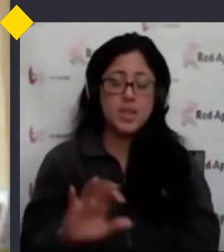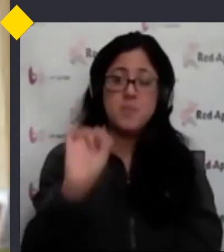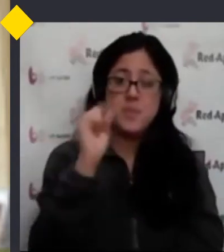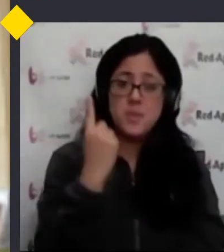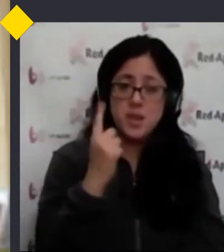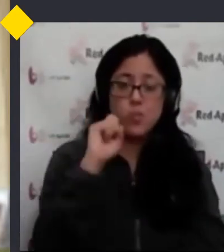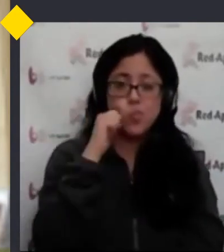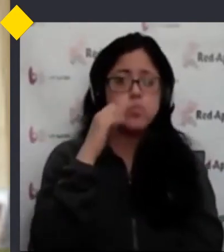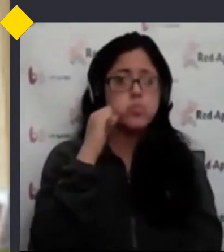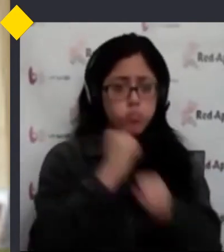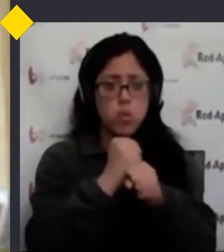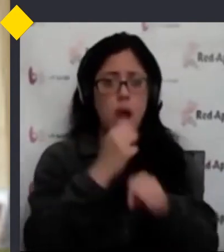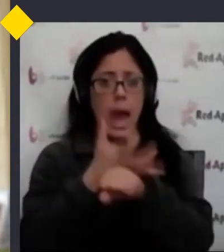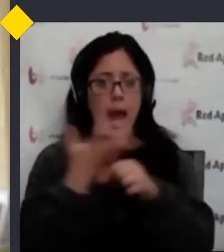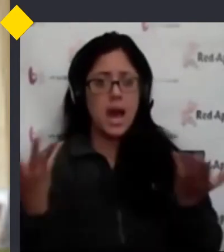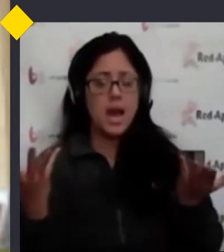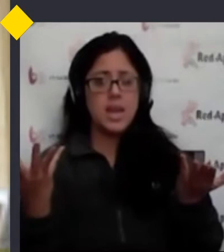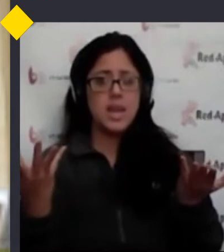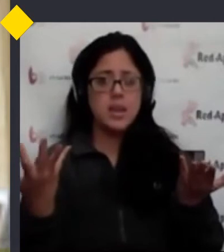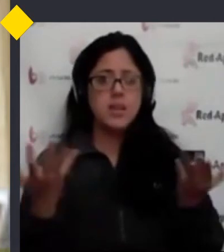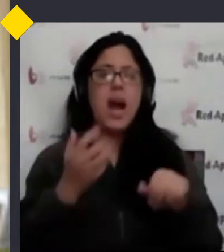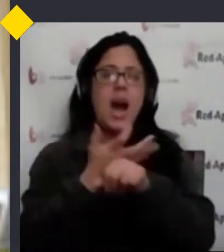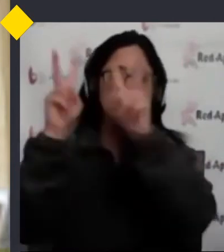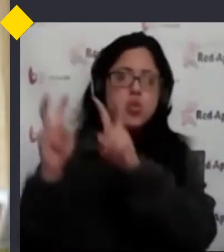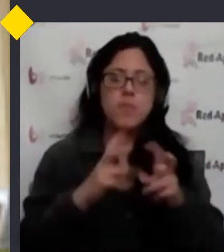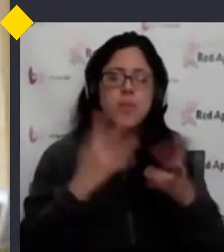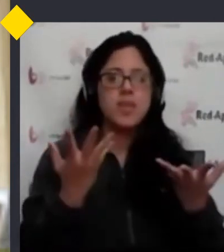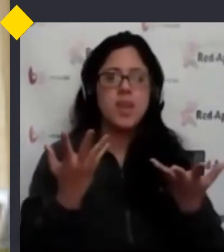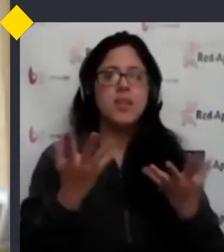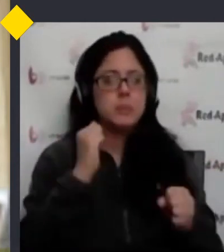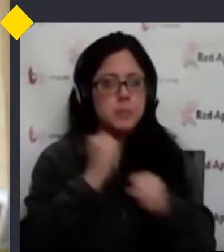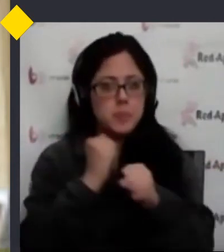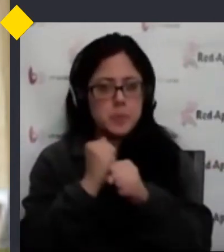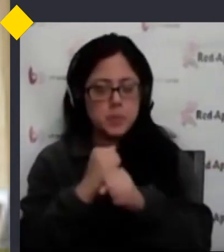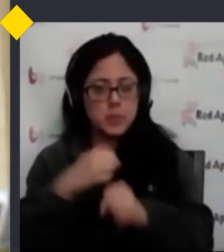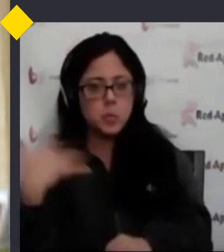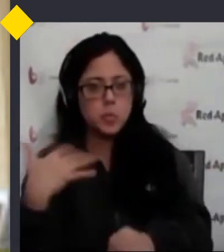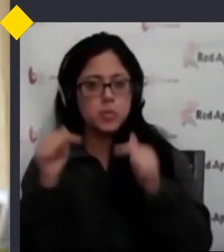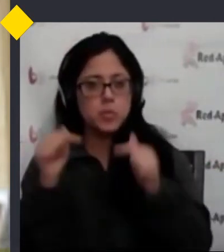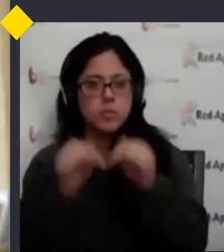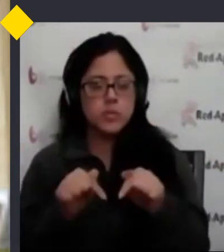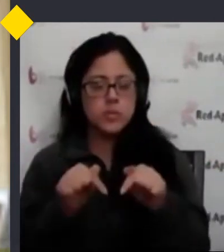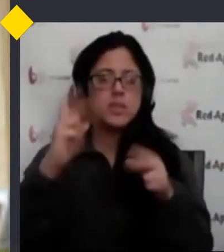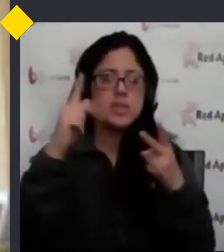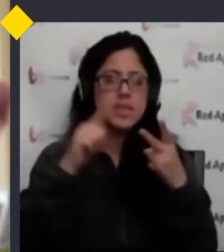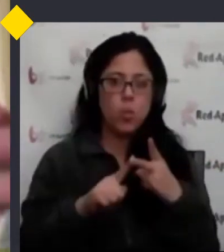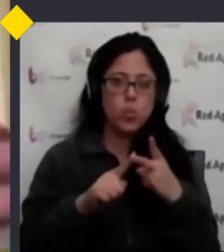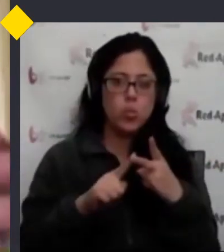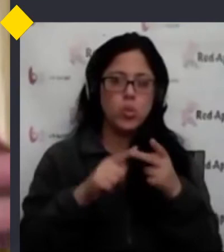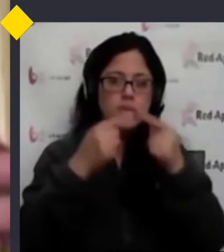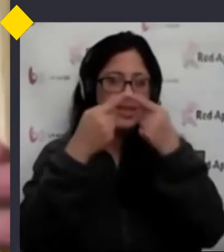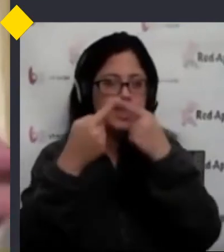empleo, hay un tema de fuerza laboral que es muy importante en este rubro. Y lo segundo es que hay una diversidad